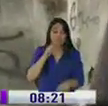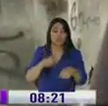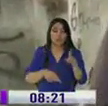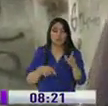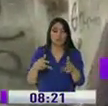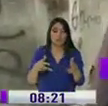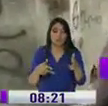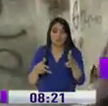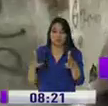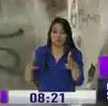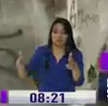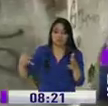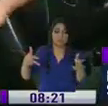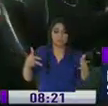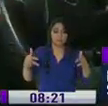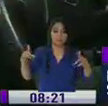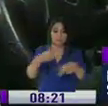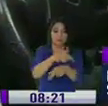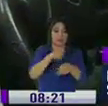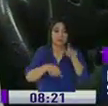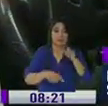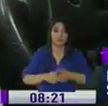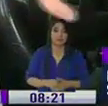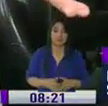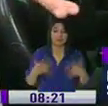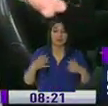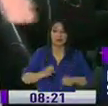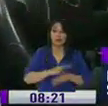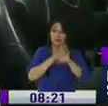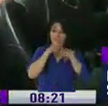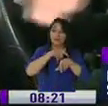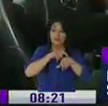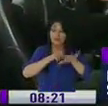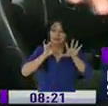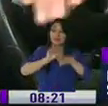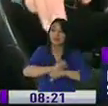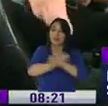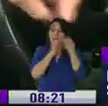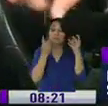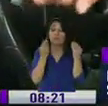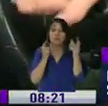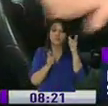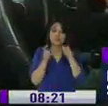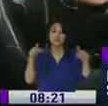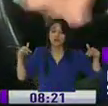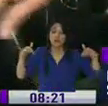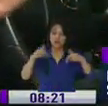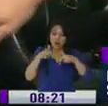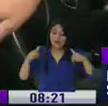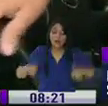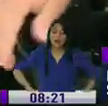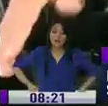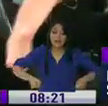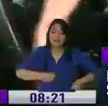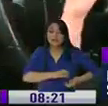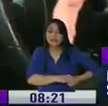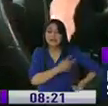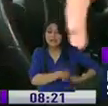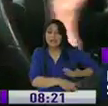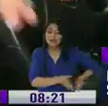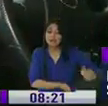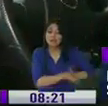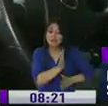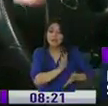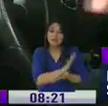viene de acá, el otro de acá. Y usted viera de mañanita a las 7, circula mucha gente, aquí van con sus niños. Y cuando a